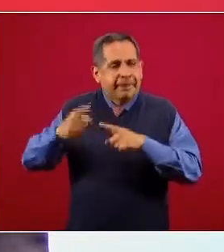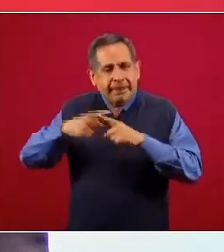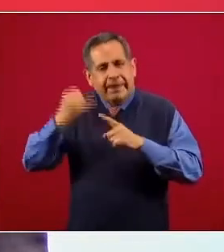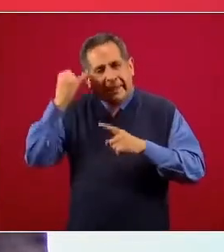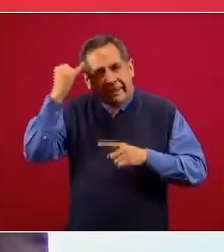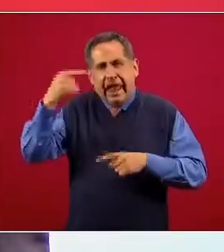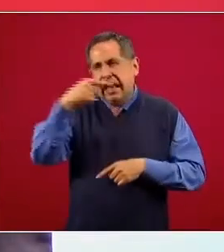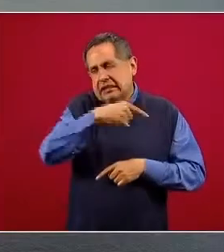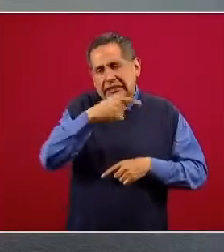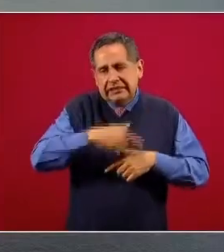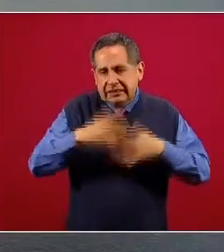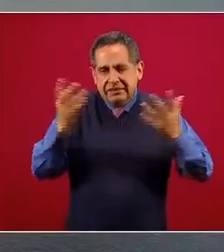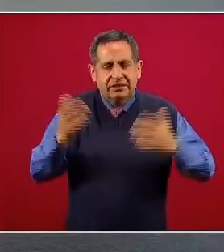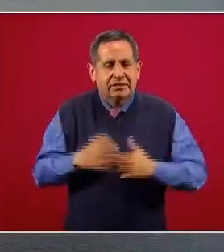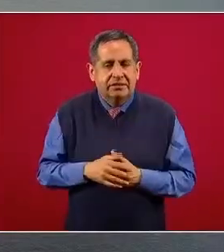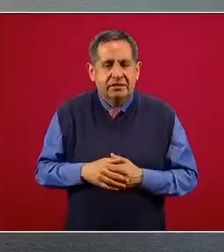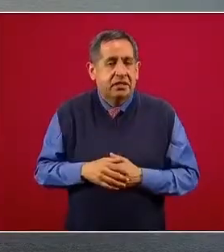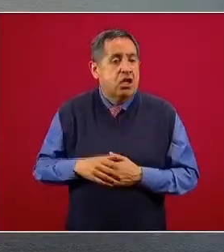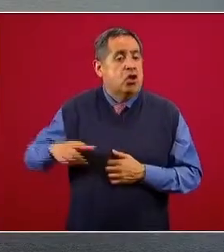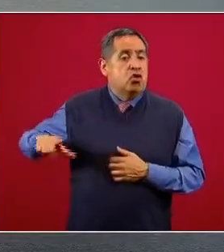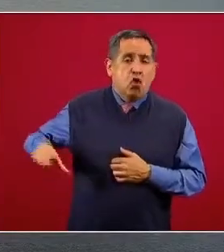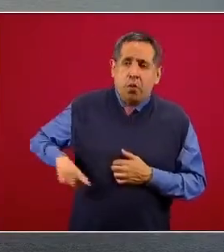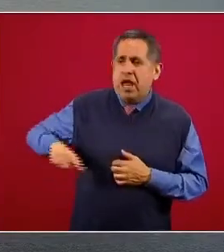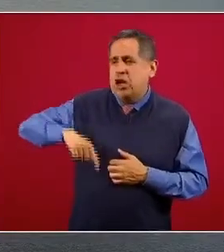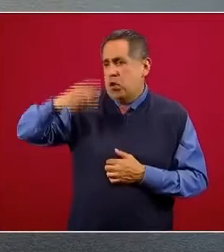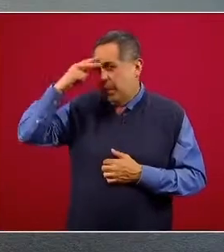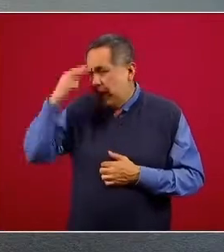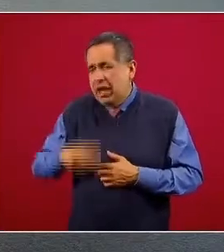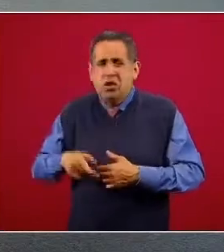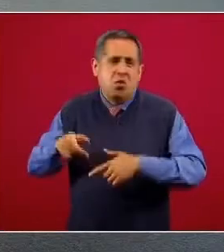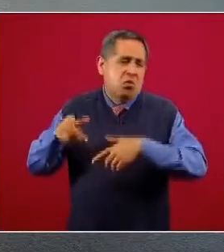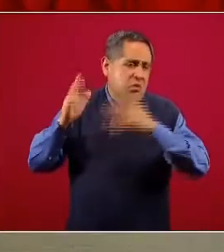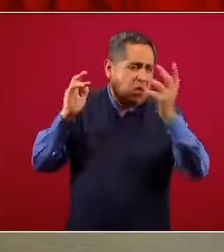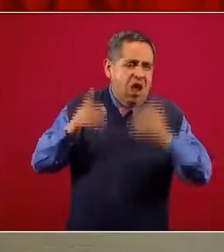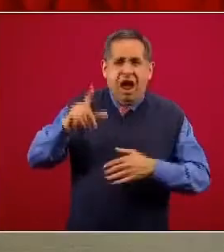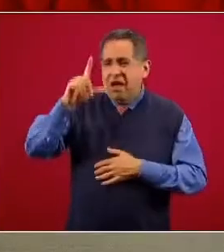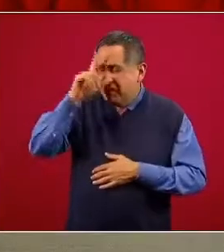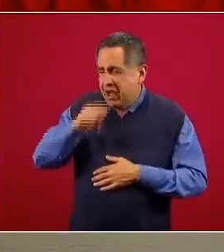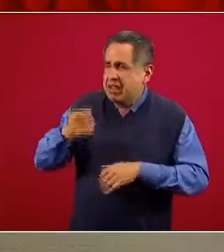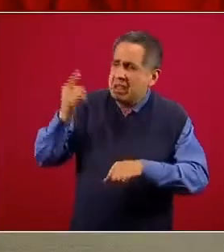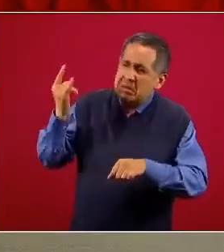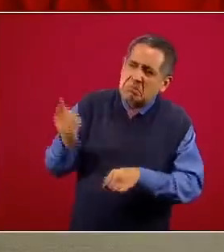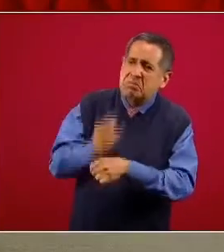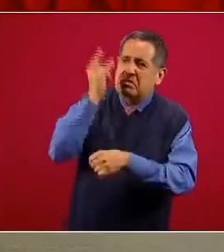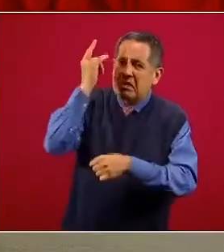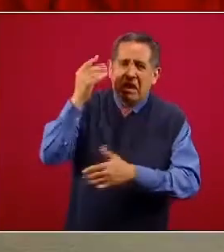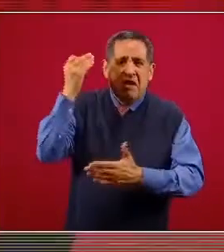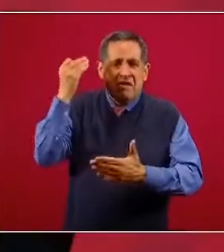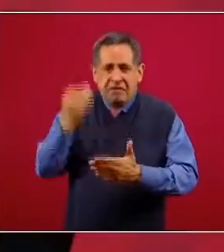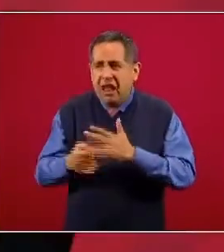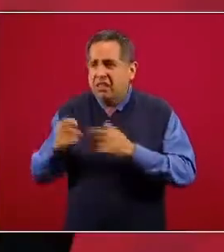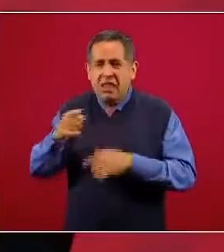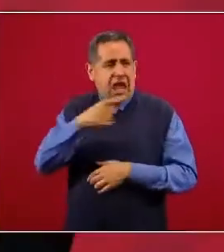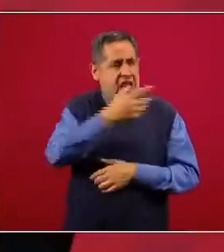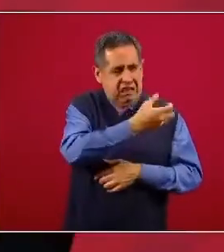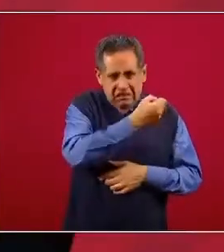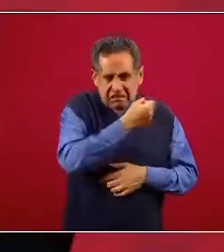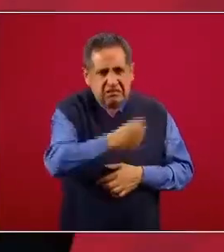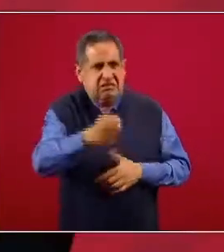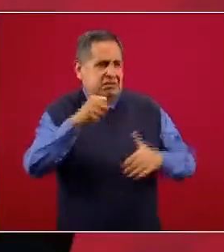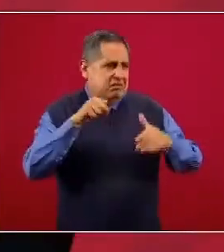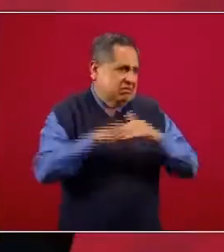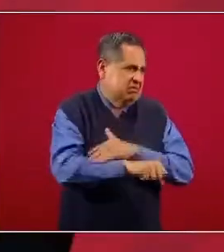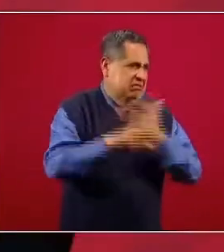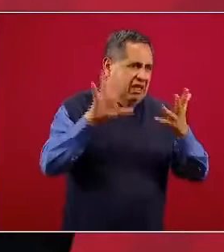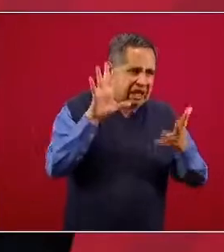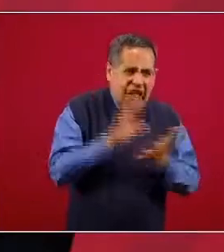visiones de que el Estado Nacional, el gobierno, falló porque no los metió a la cárcel o no los reprendió